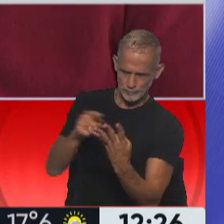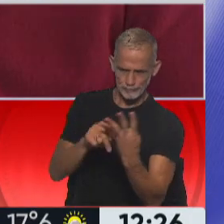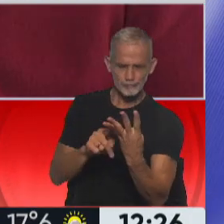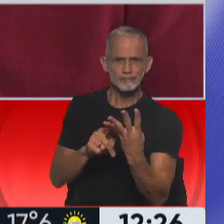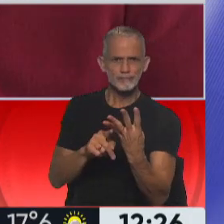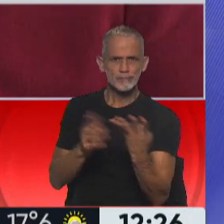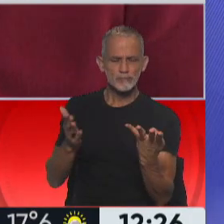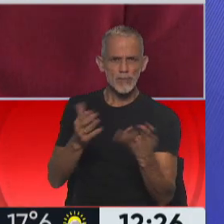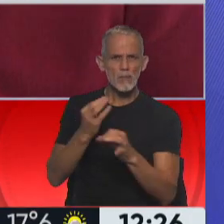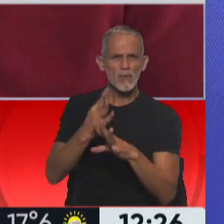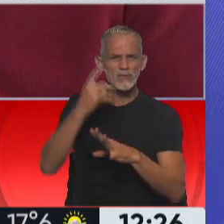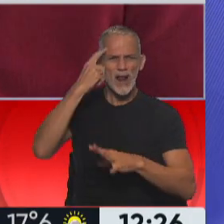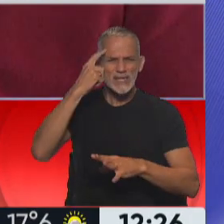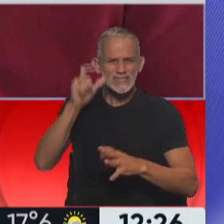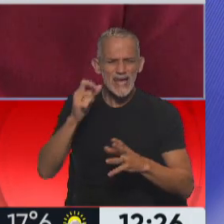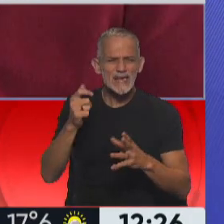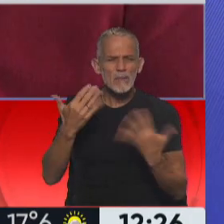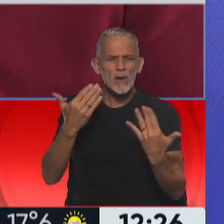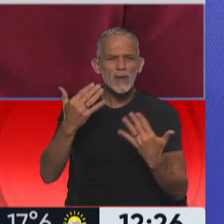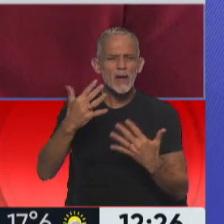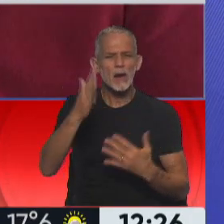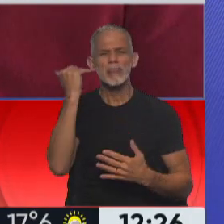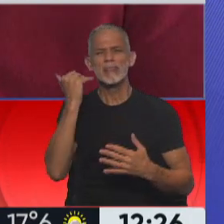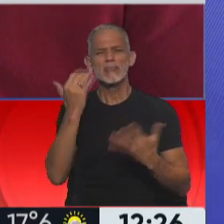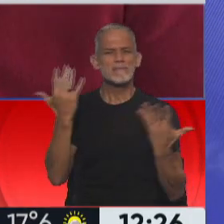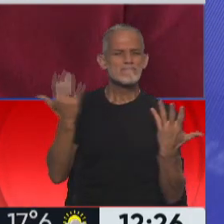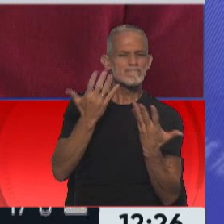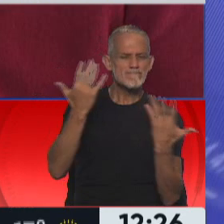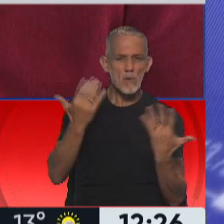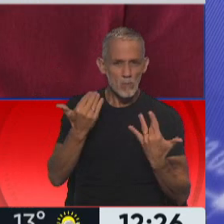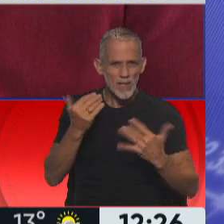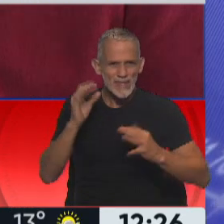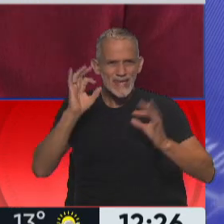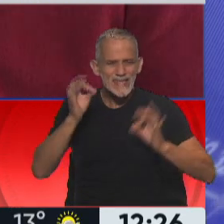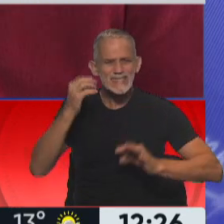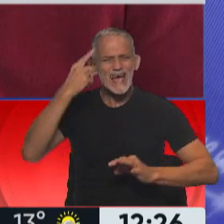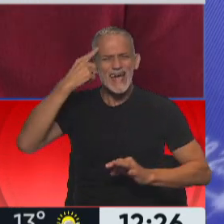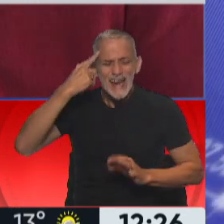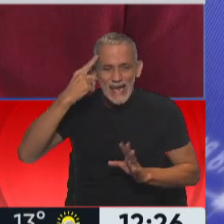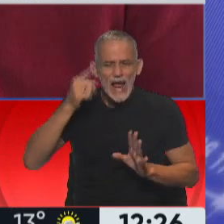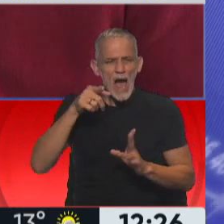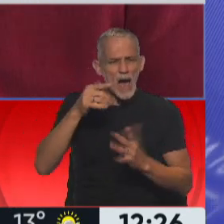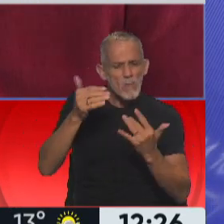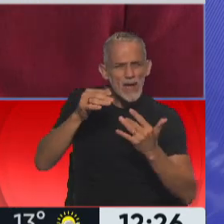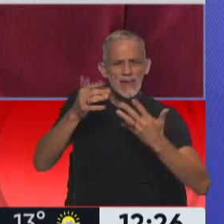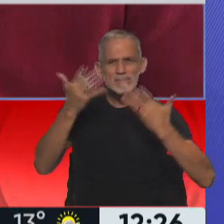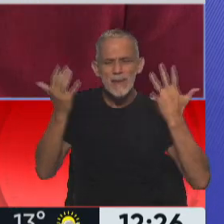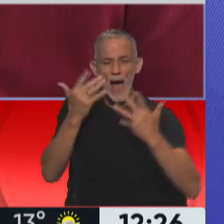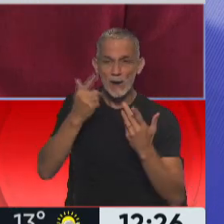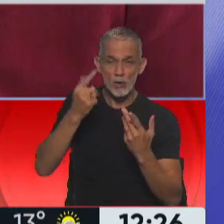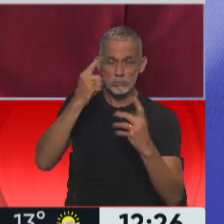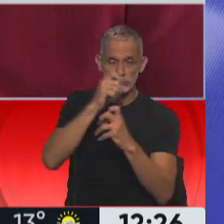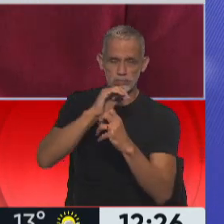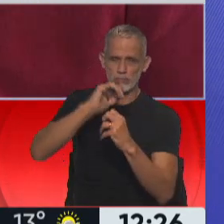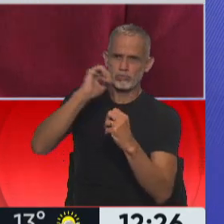en el radar del profesional que lo trata? Digo, ¿el profesional que lo trata puede llegar a suponer que en algún pico de